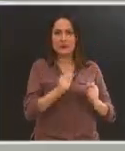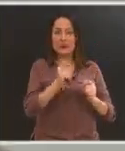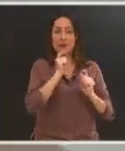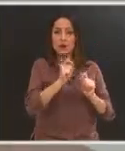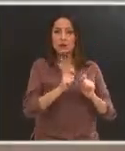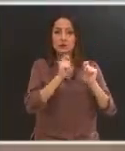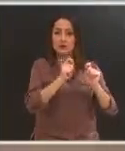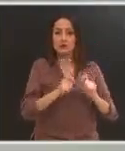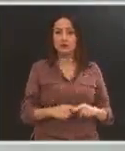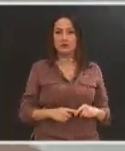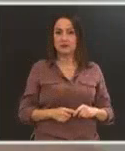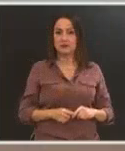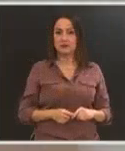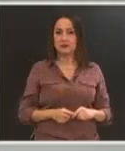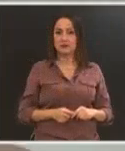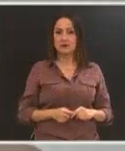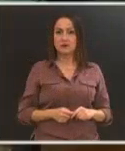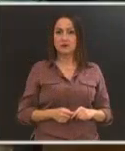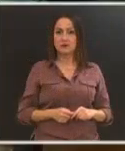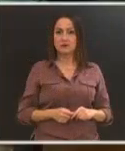educación.